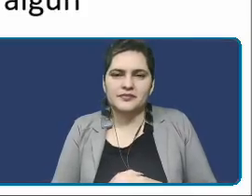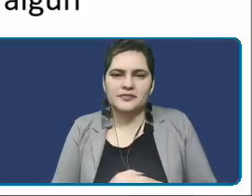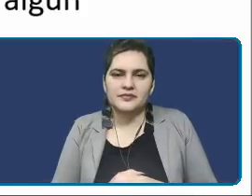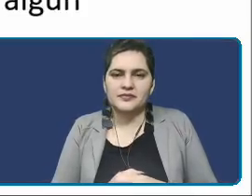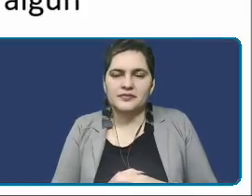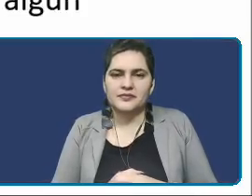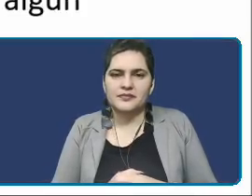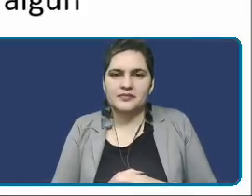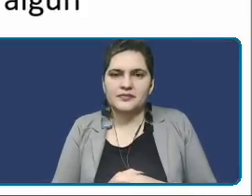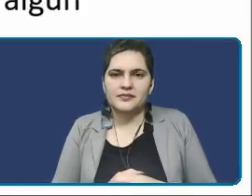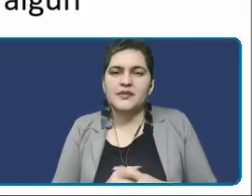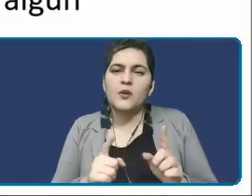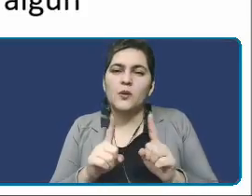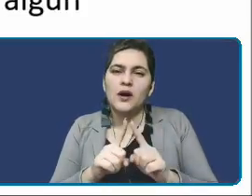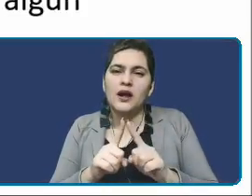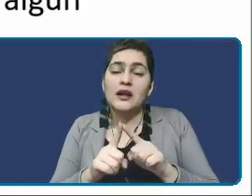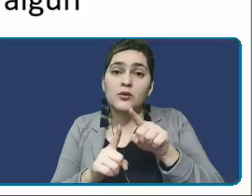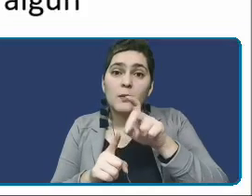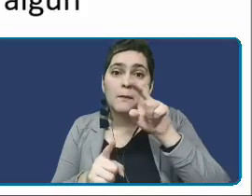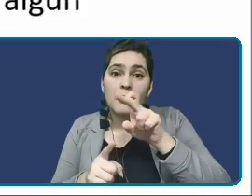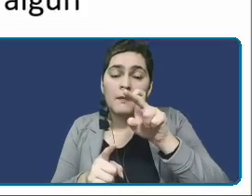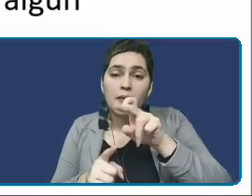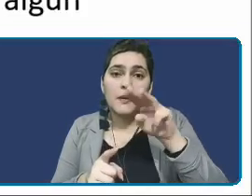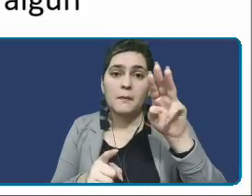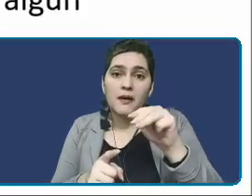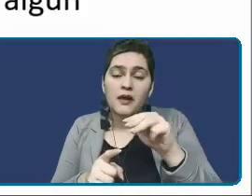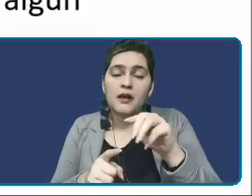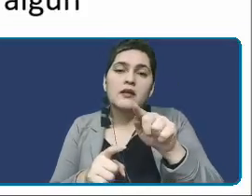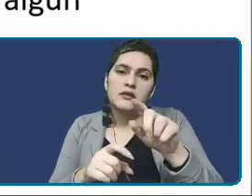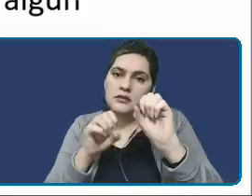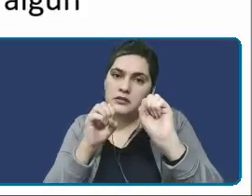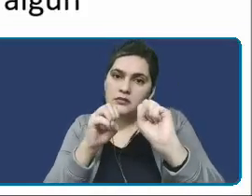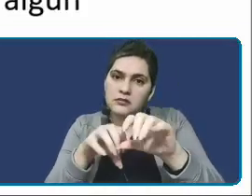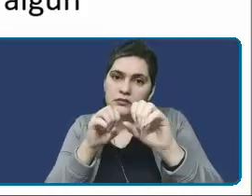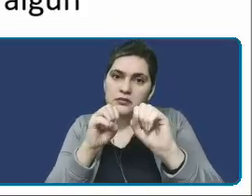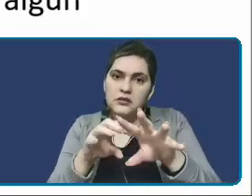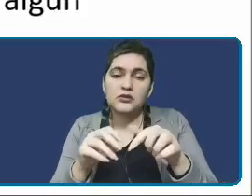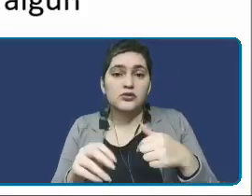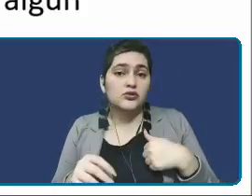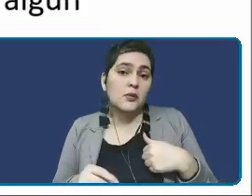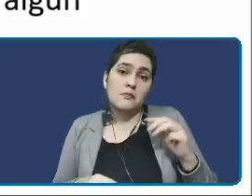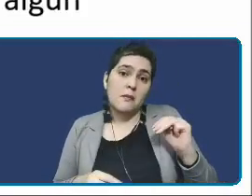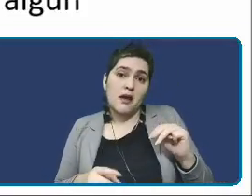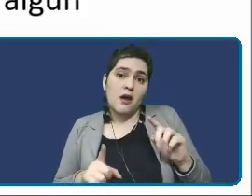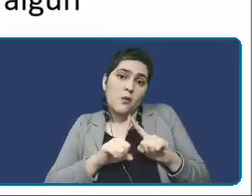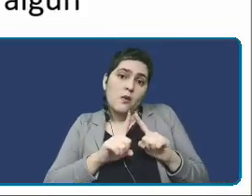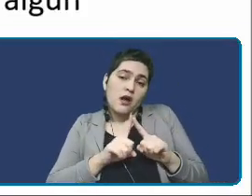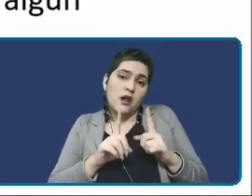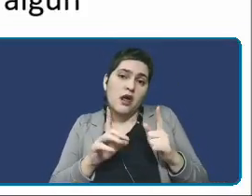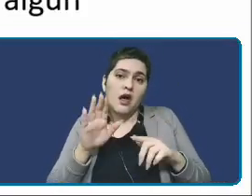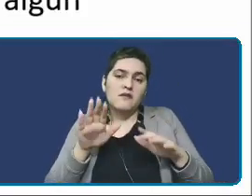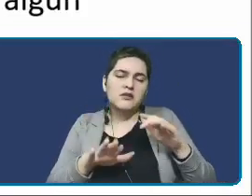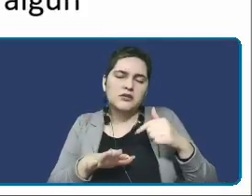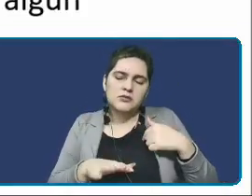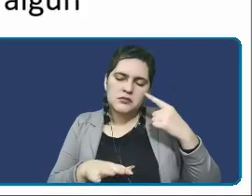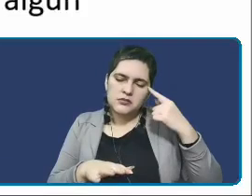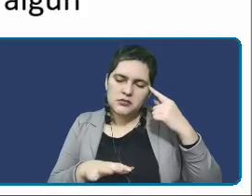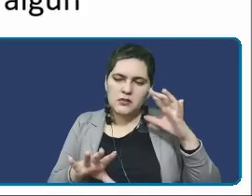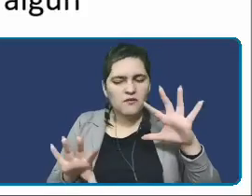una enseñanza a los padres, ¿ya? Porque muchas veces, yo voy a hablar como mamá, muchas veces uno hace un esfuerzo, ¿no es